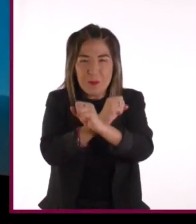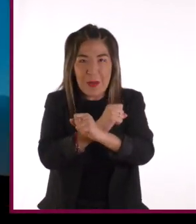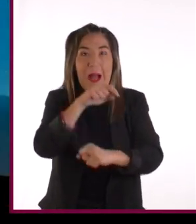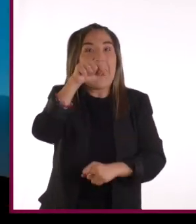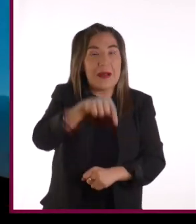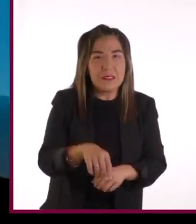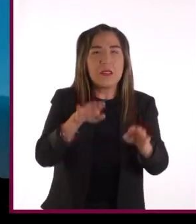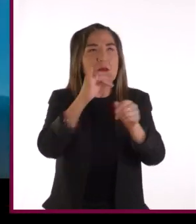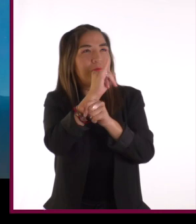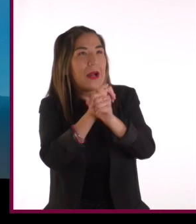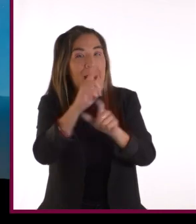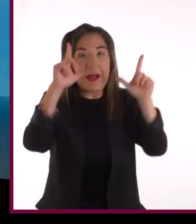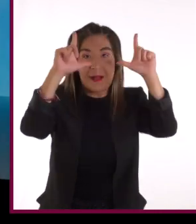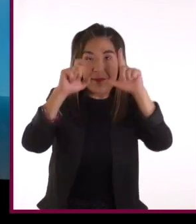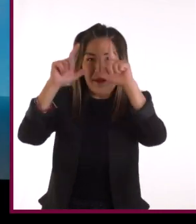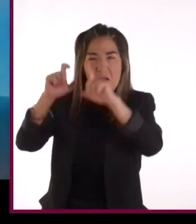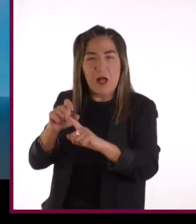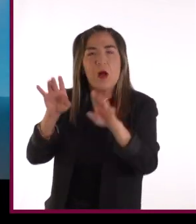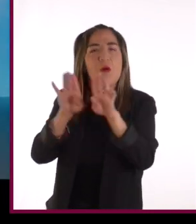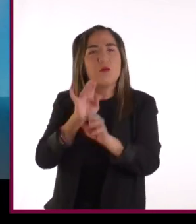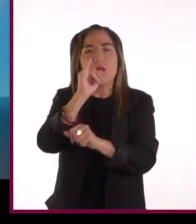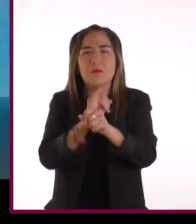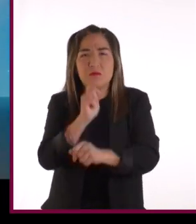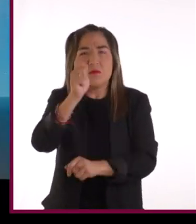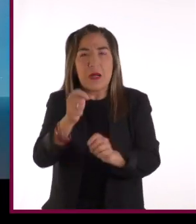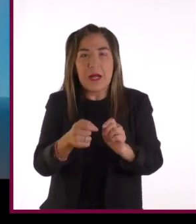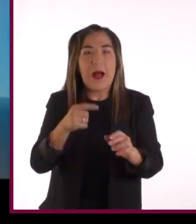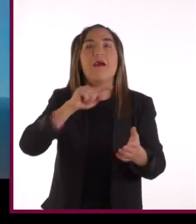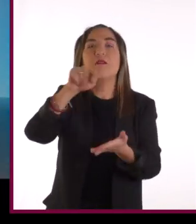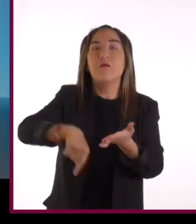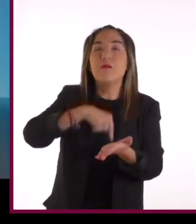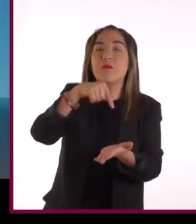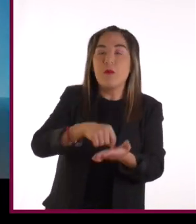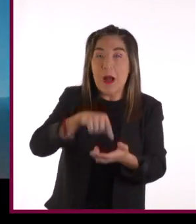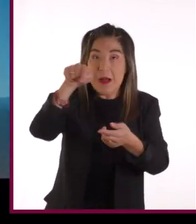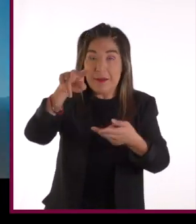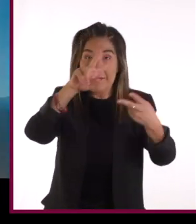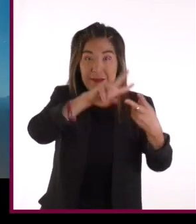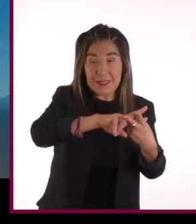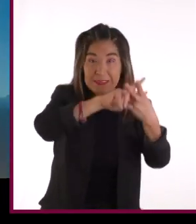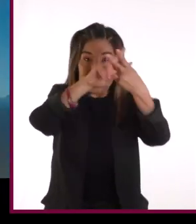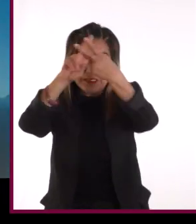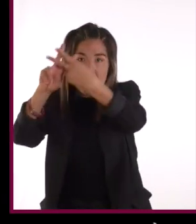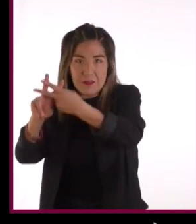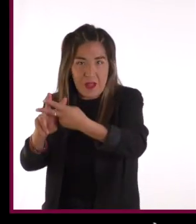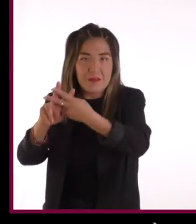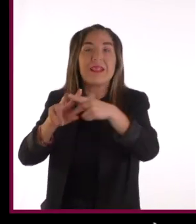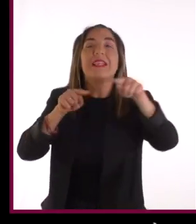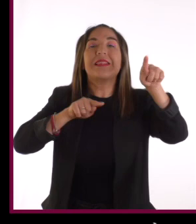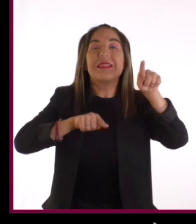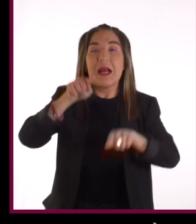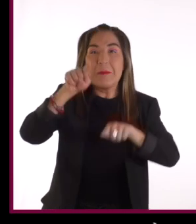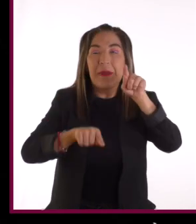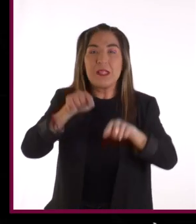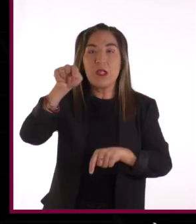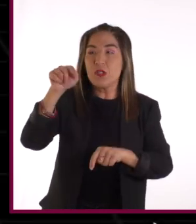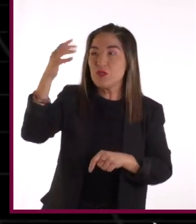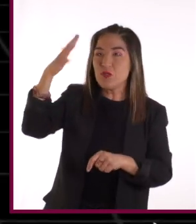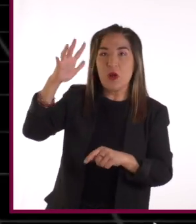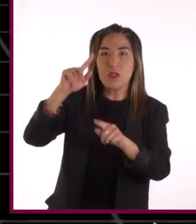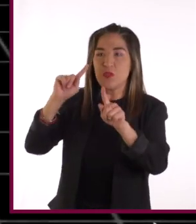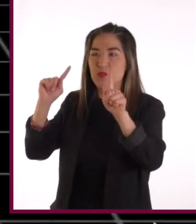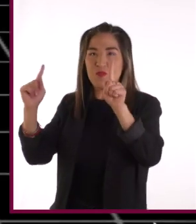manera certera, las observaciones de Eddington demostraron que la localización de las estrellas cambiaba dependiendo